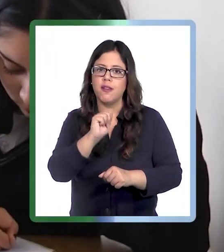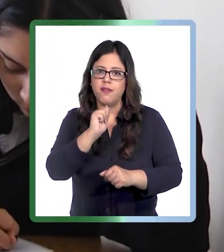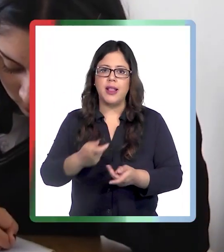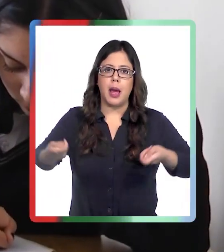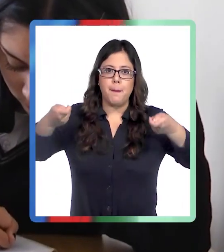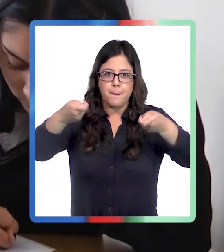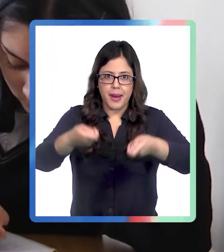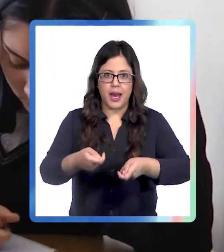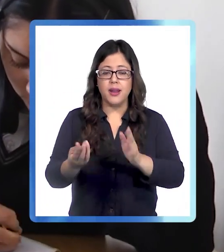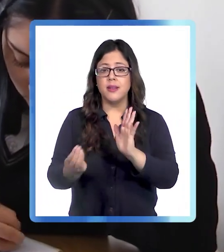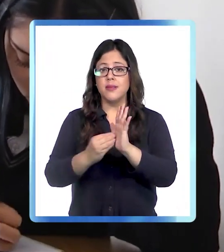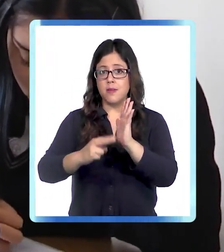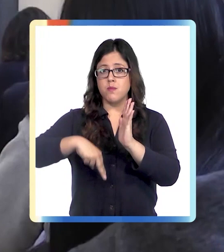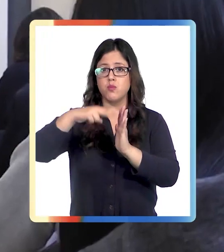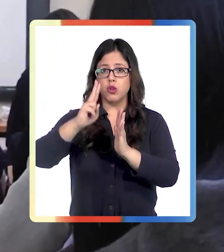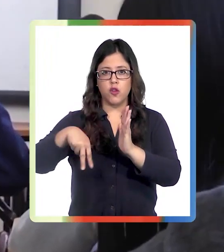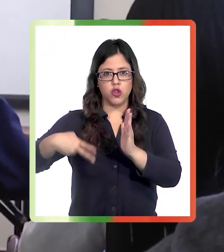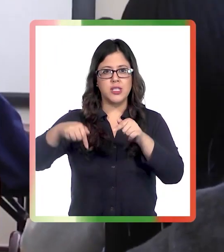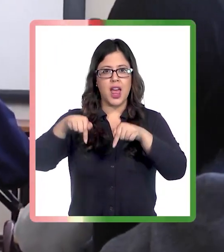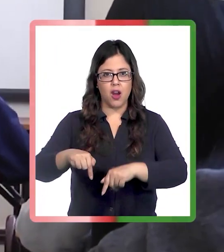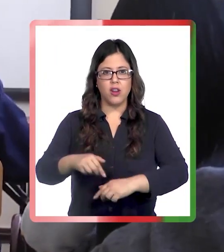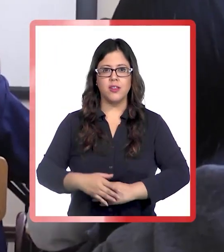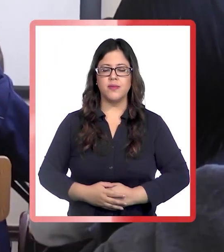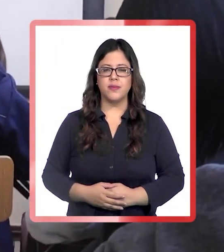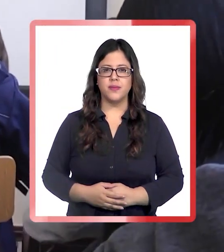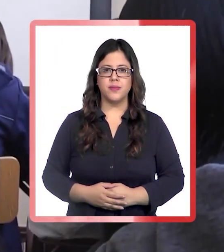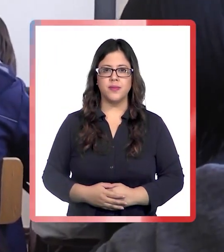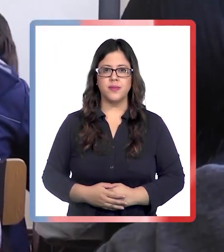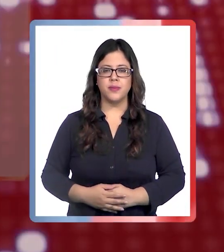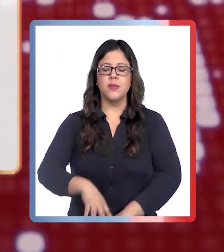en Portavoz Noticias.